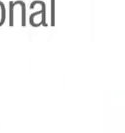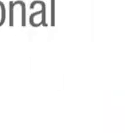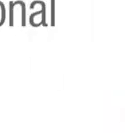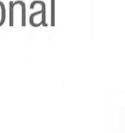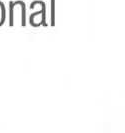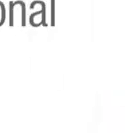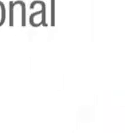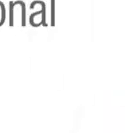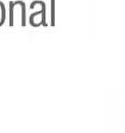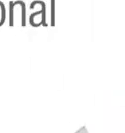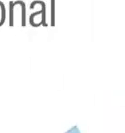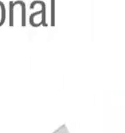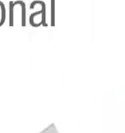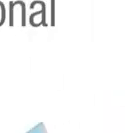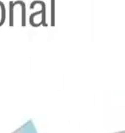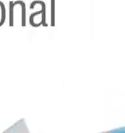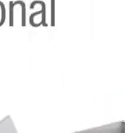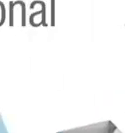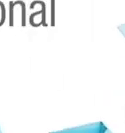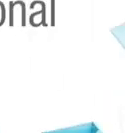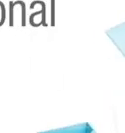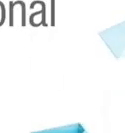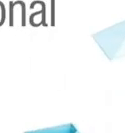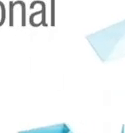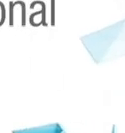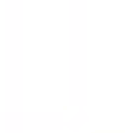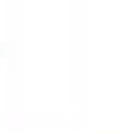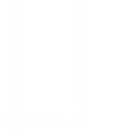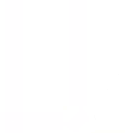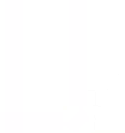Fin de espacio promocional.